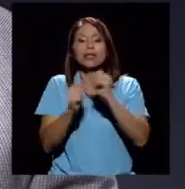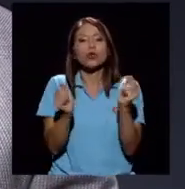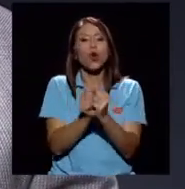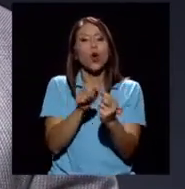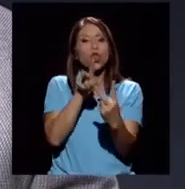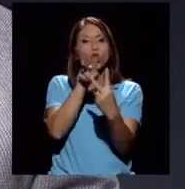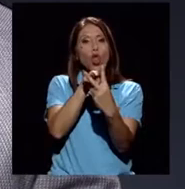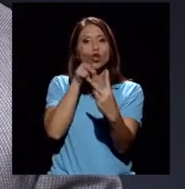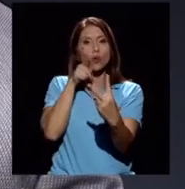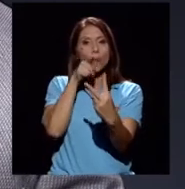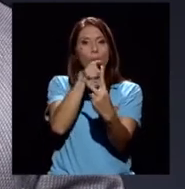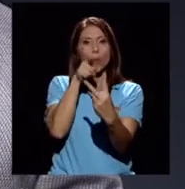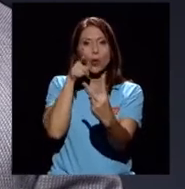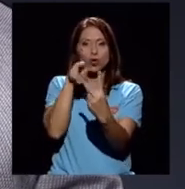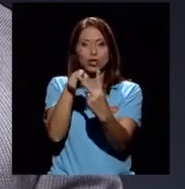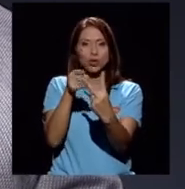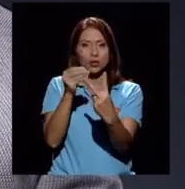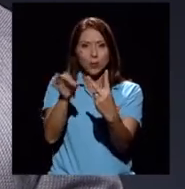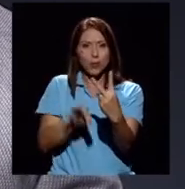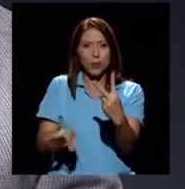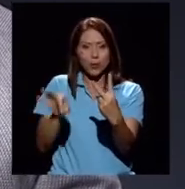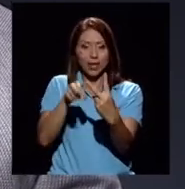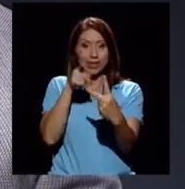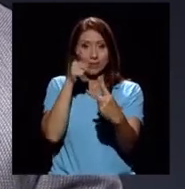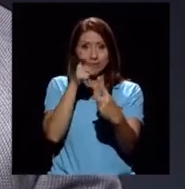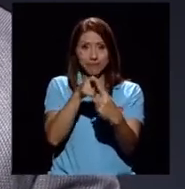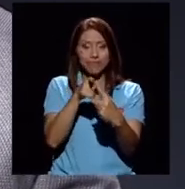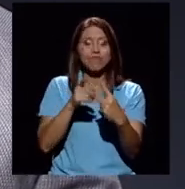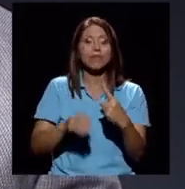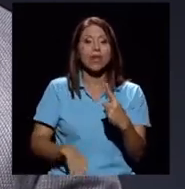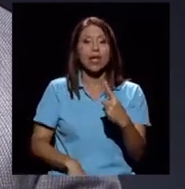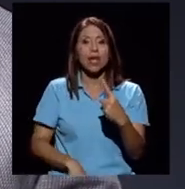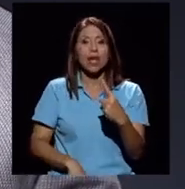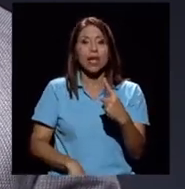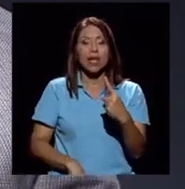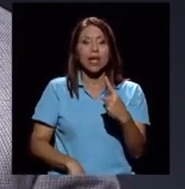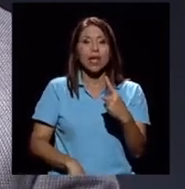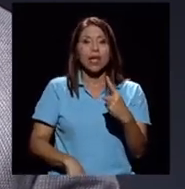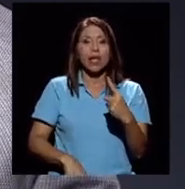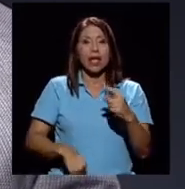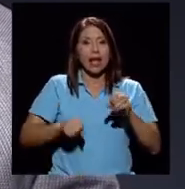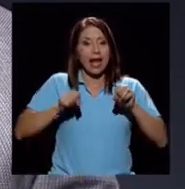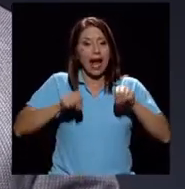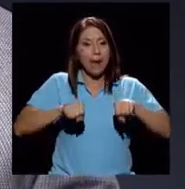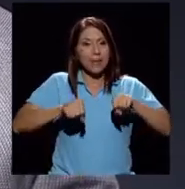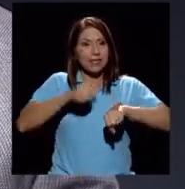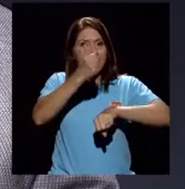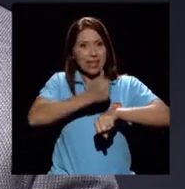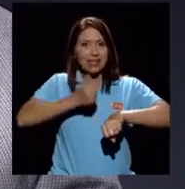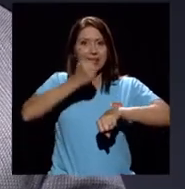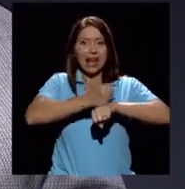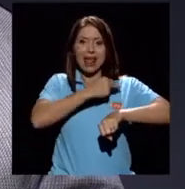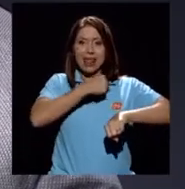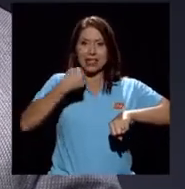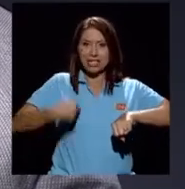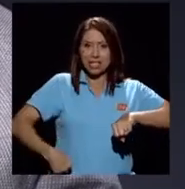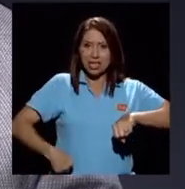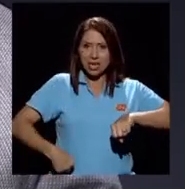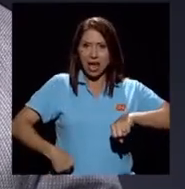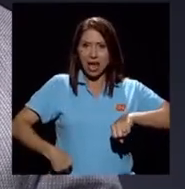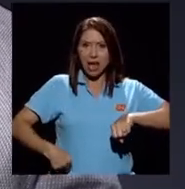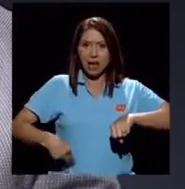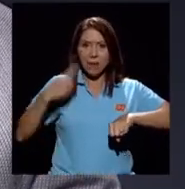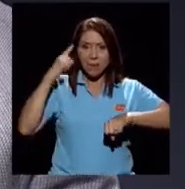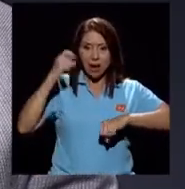es muy importante tenerlo en cuenta darle salida a la capacidad instalada que ya tiene china para que la infraestructura